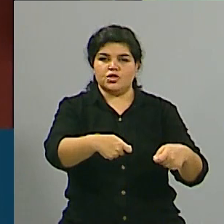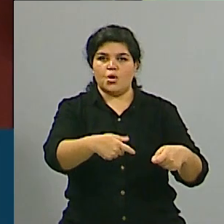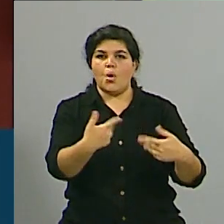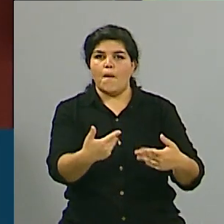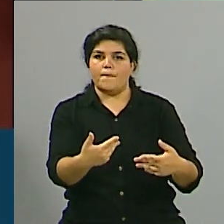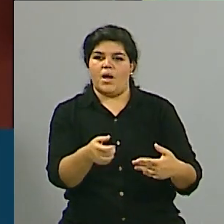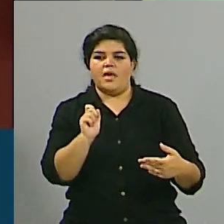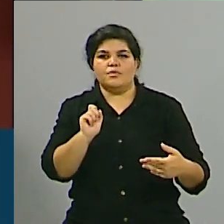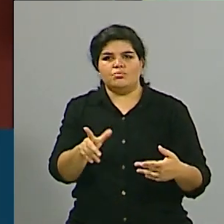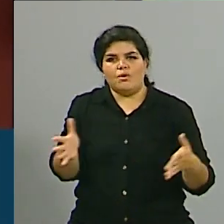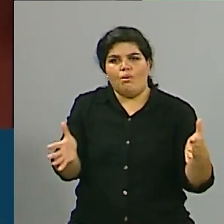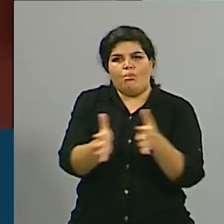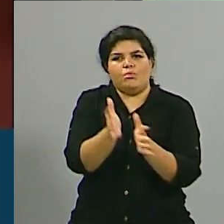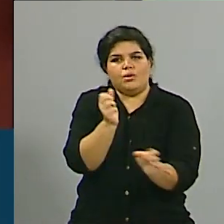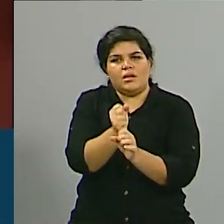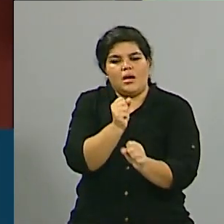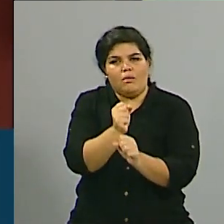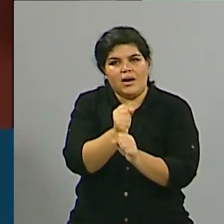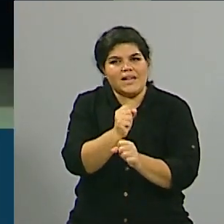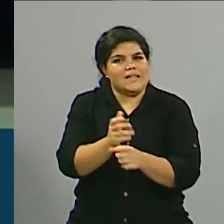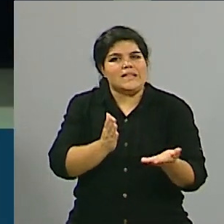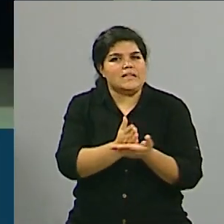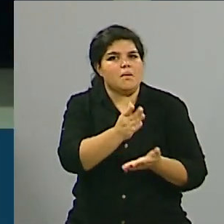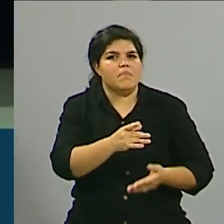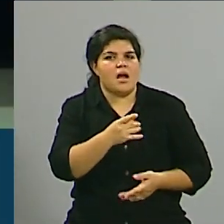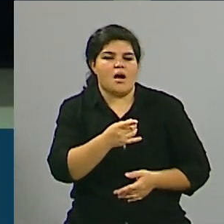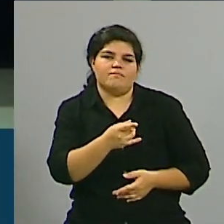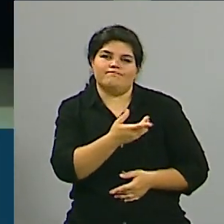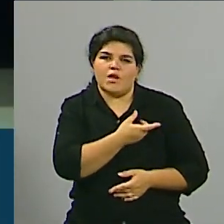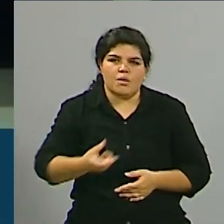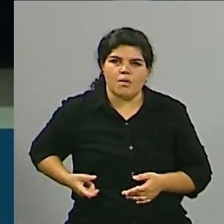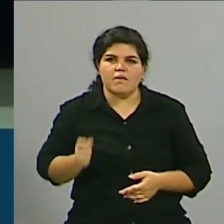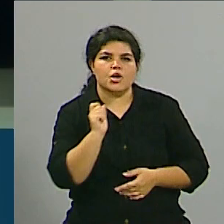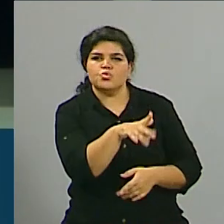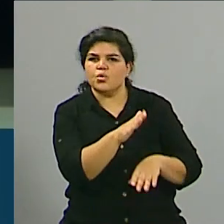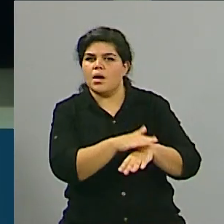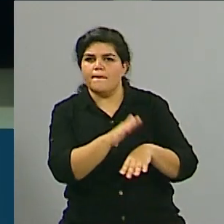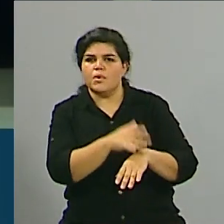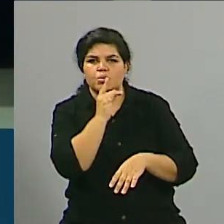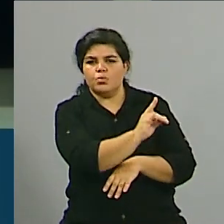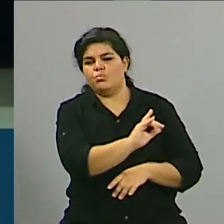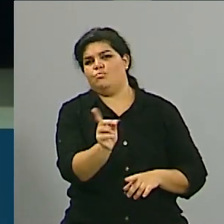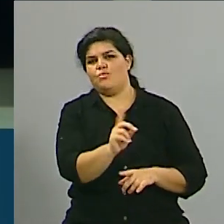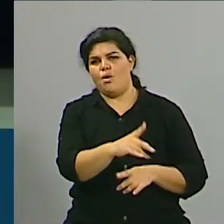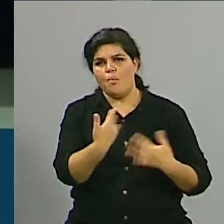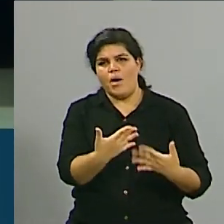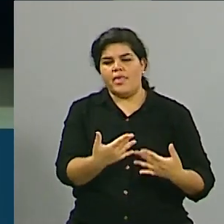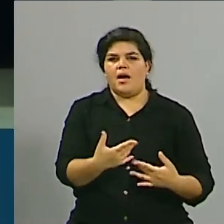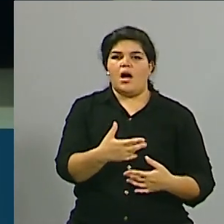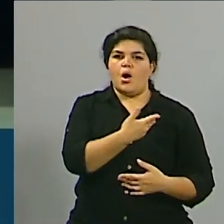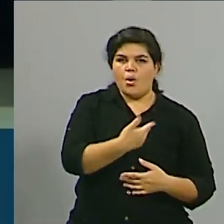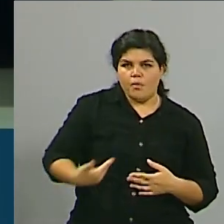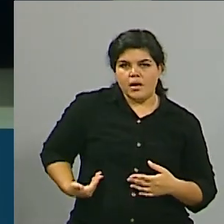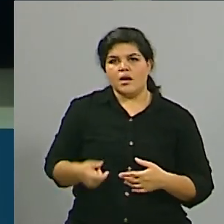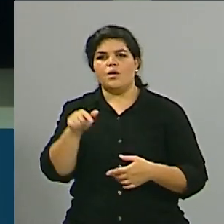el Estado, como sucede en muchos lugares del argentino. Es lo que nosotros tratamos, de que sea el Estado, ese nexo con el sector privado, para que no sea el Estado